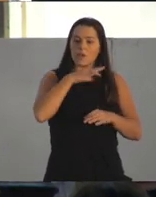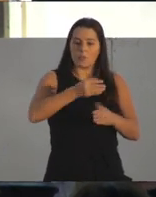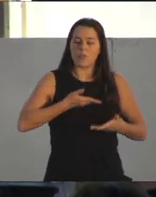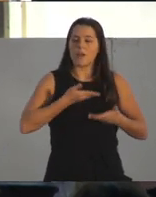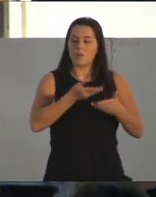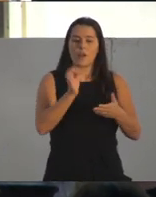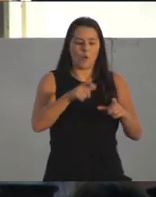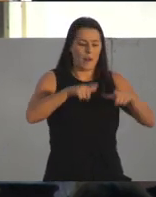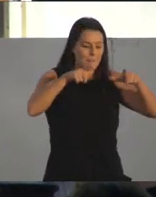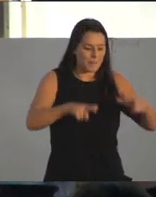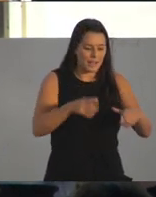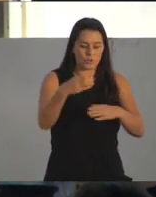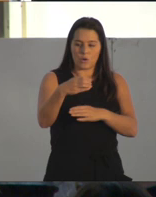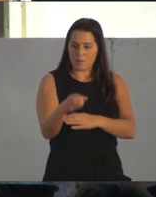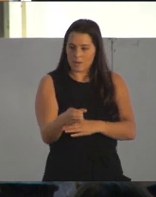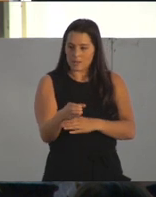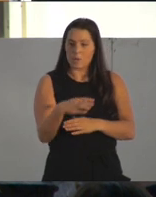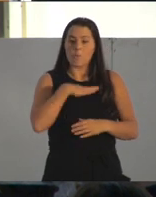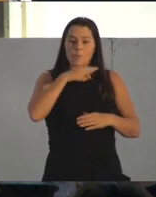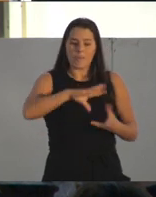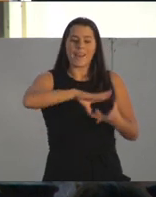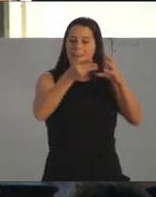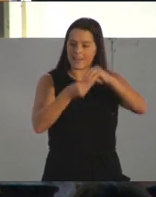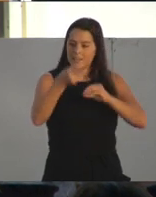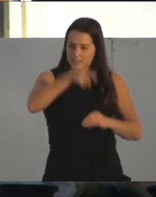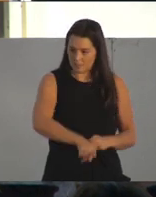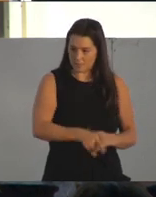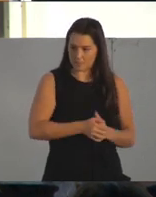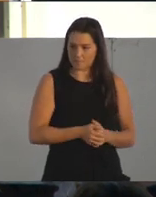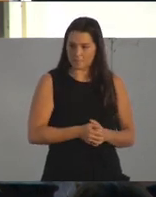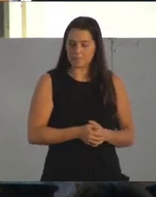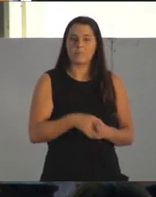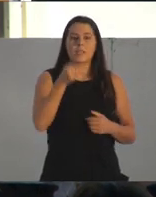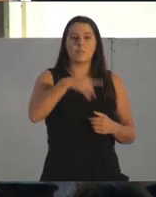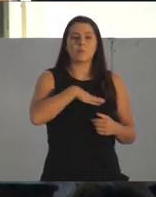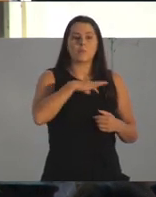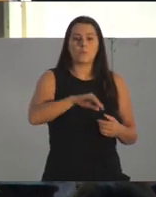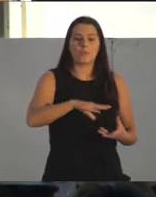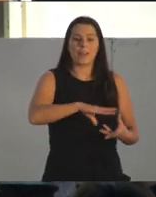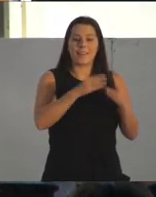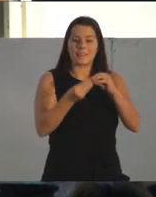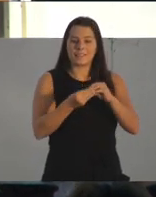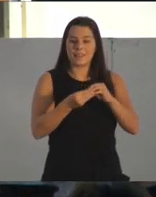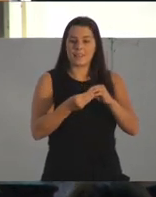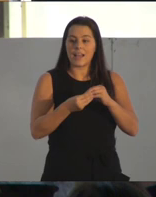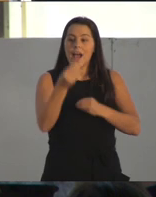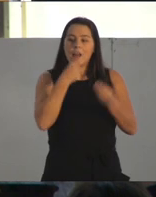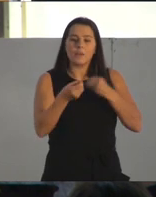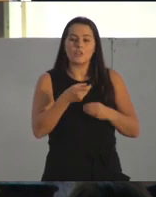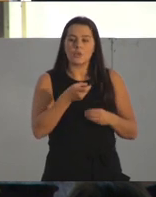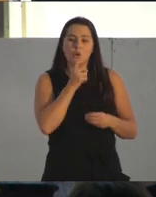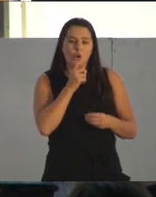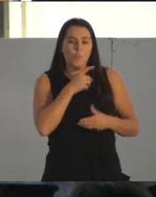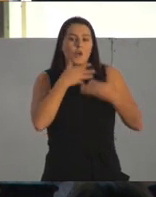los vasos, todo aquello que necesitamos para que la persona coma mejor. Se modifica también la dieta, se modifican los alimentos